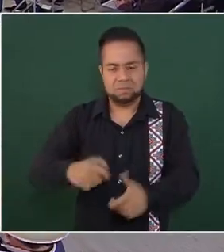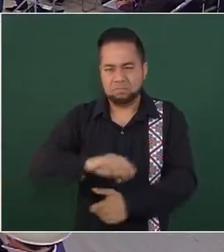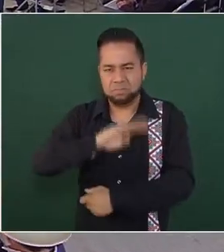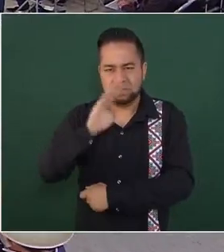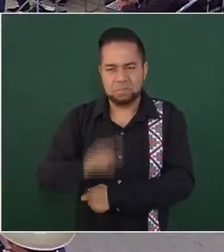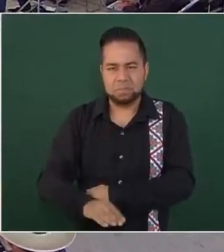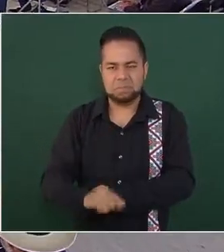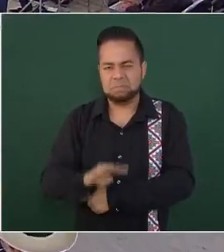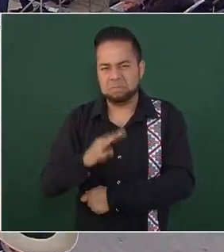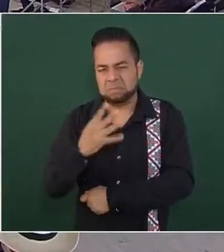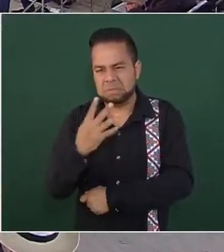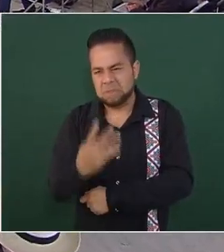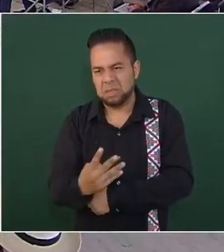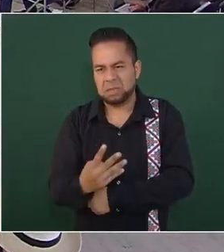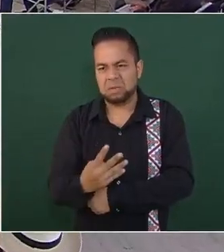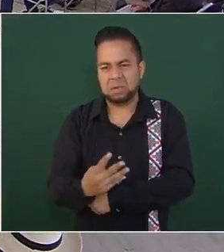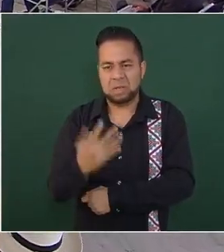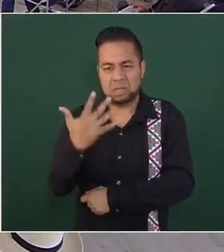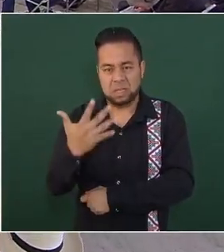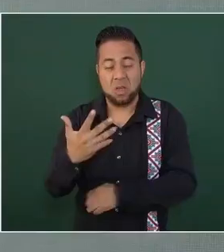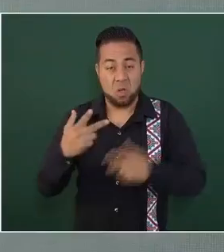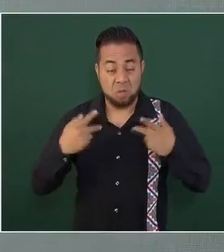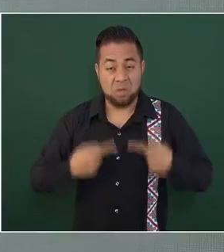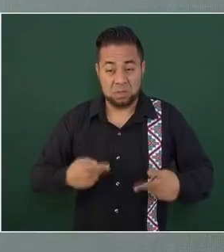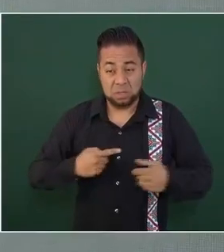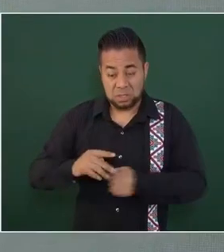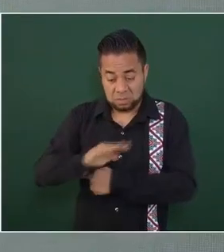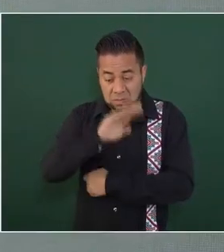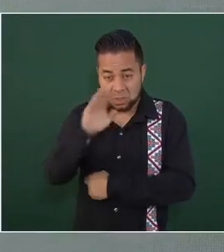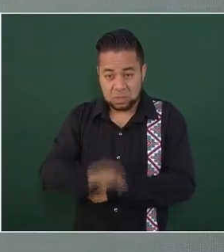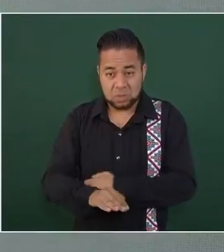cuatro cinco personas